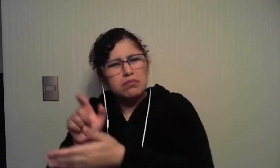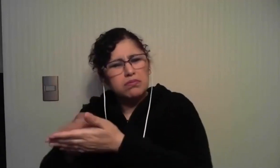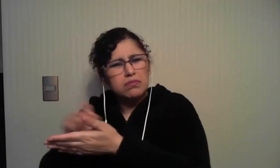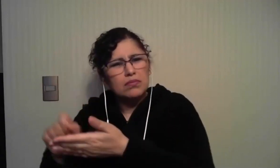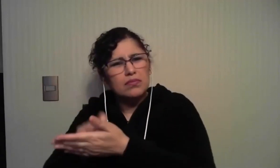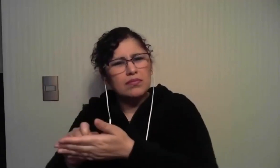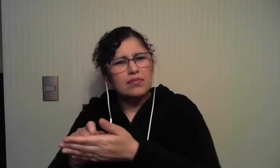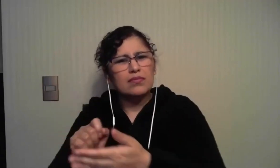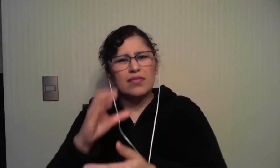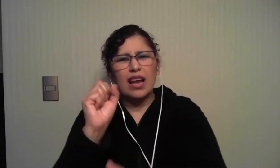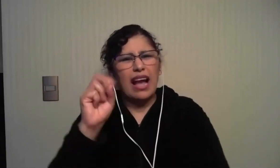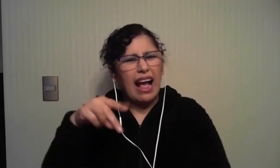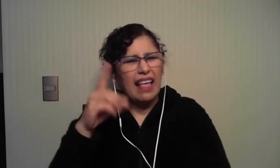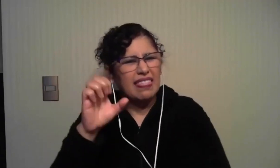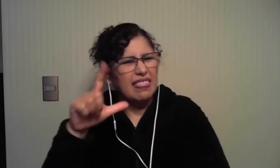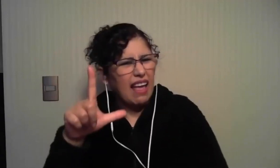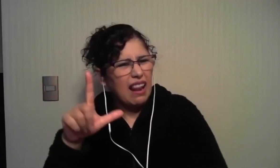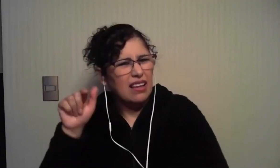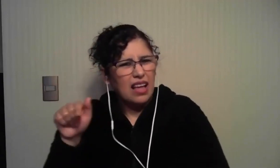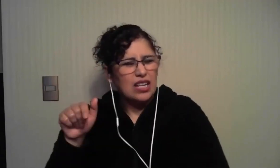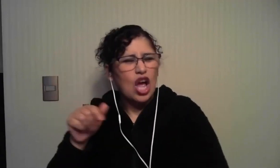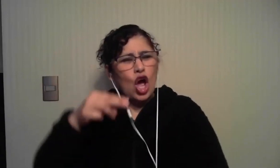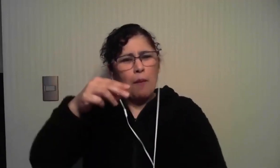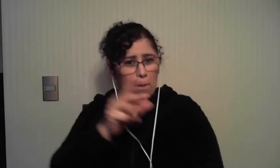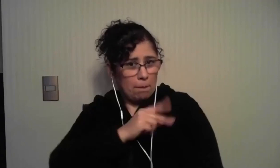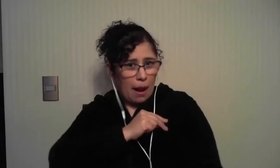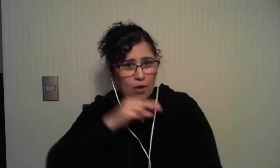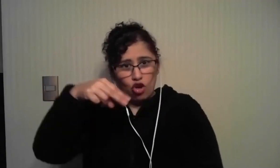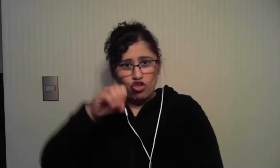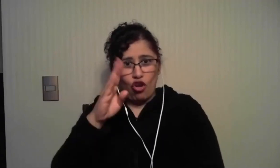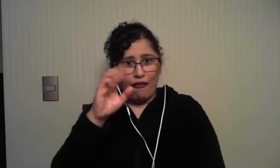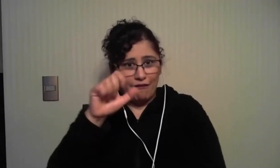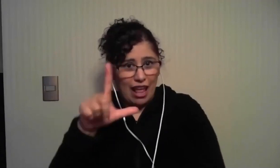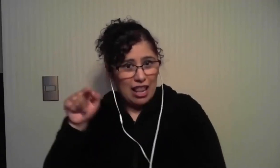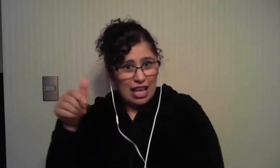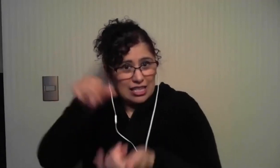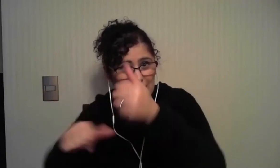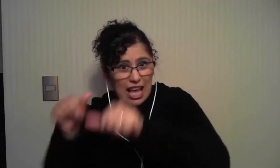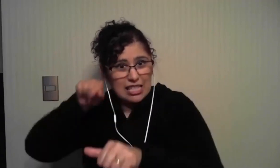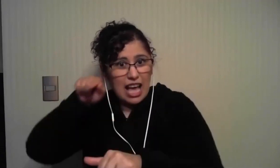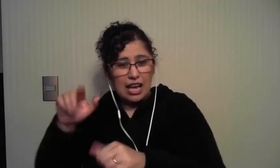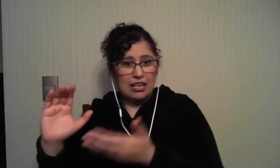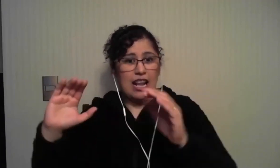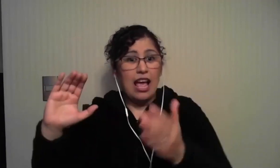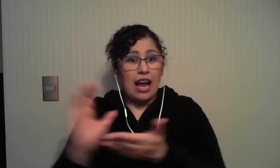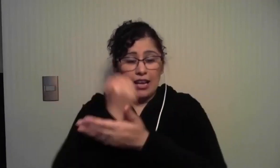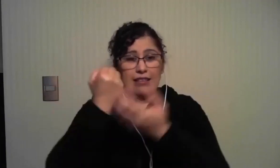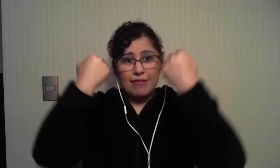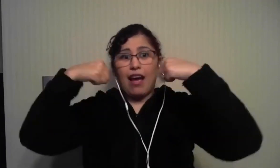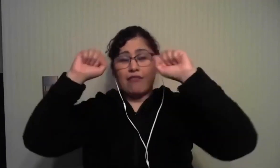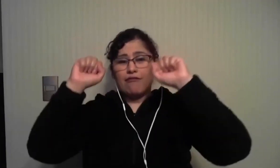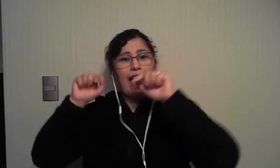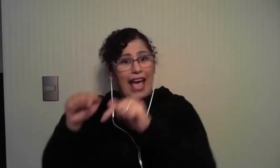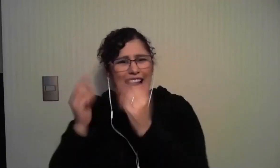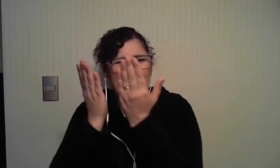premio, un Nobel importante, si no me equivoco es de ciencias, ¿ya? Porque estudió los procesos de